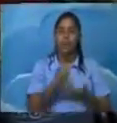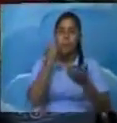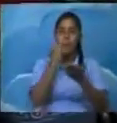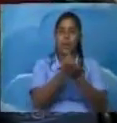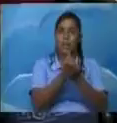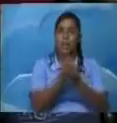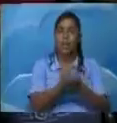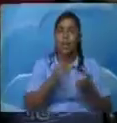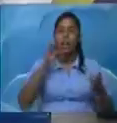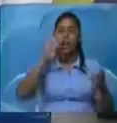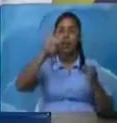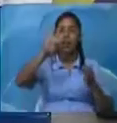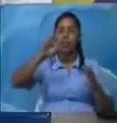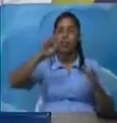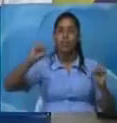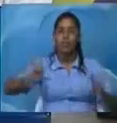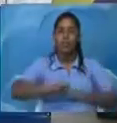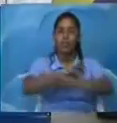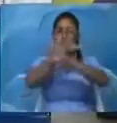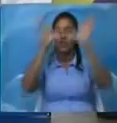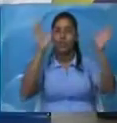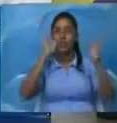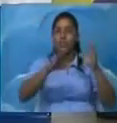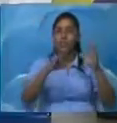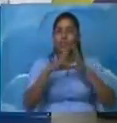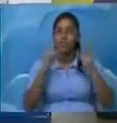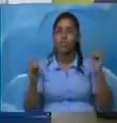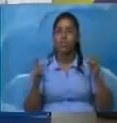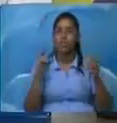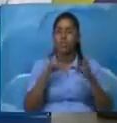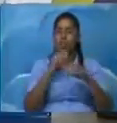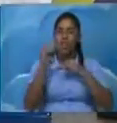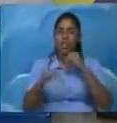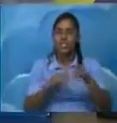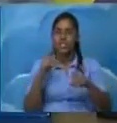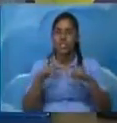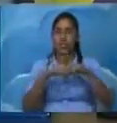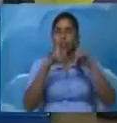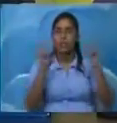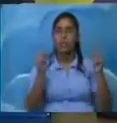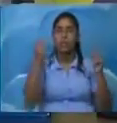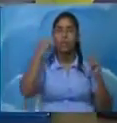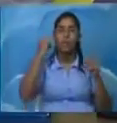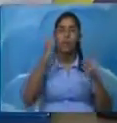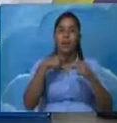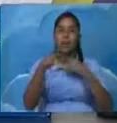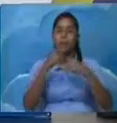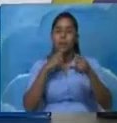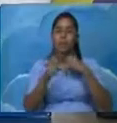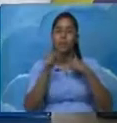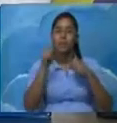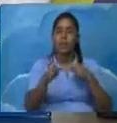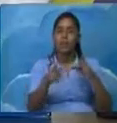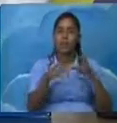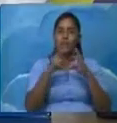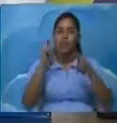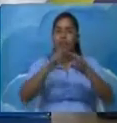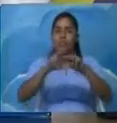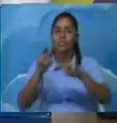A las 4 de la mañana están los tagualitas haciendo empanadas para venderle empanadas al